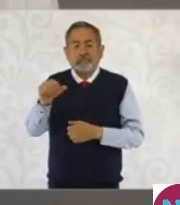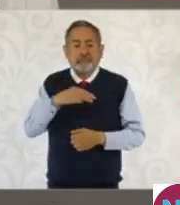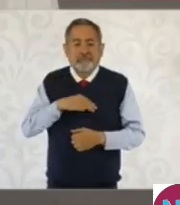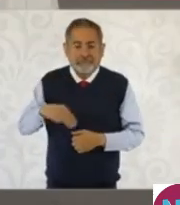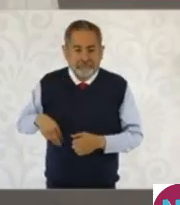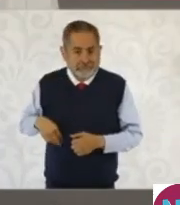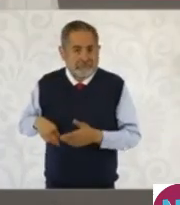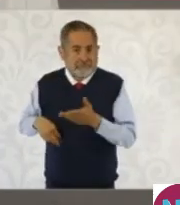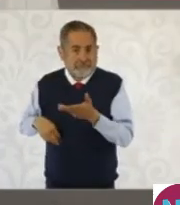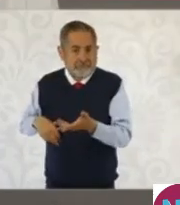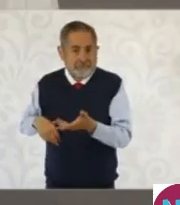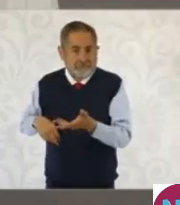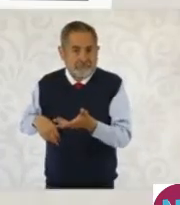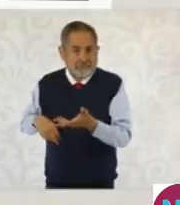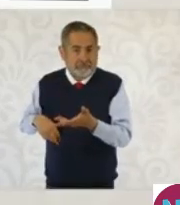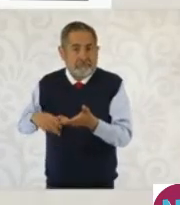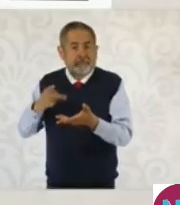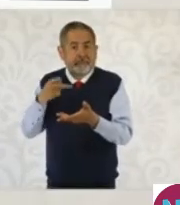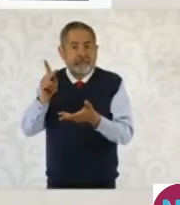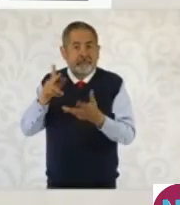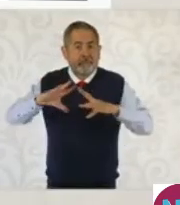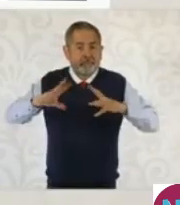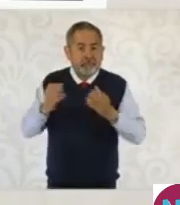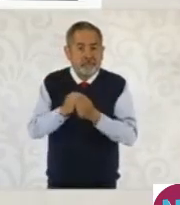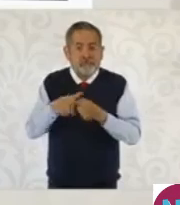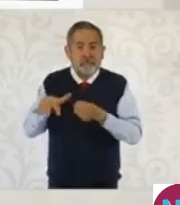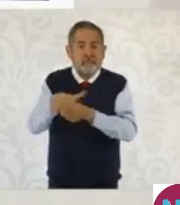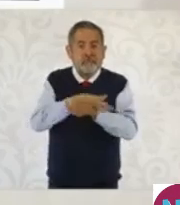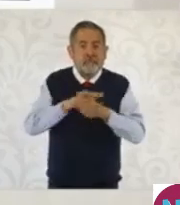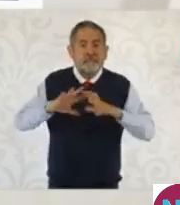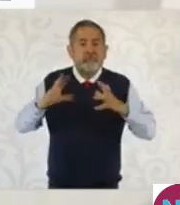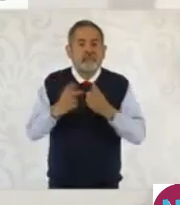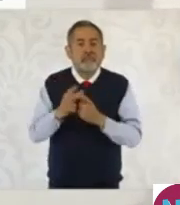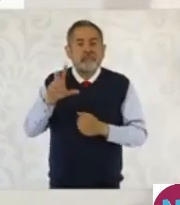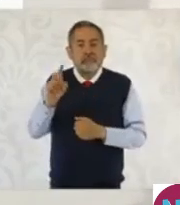municipios, pero se gobierna